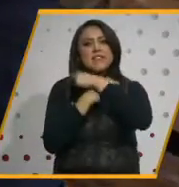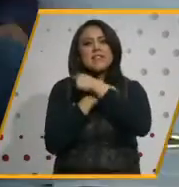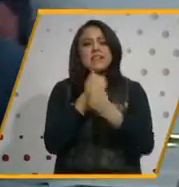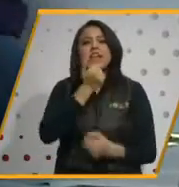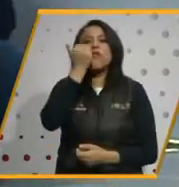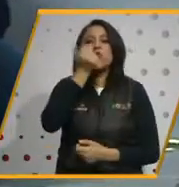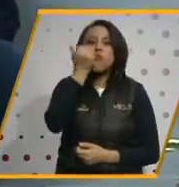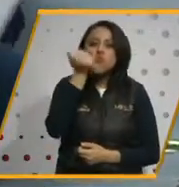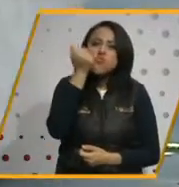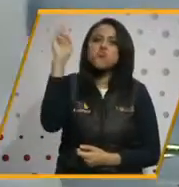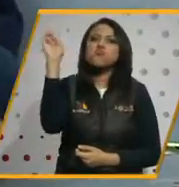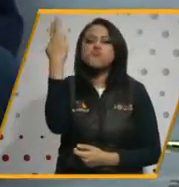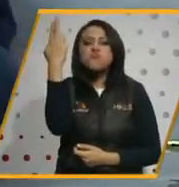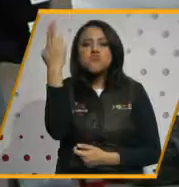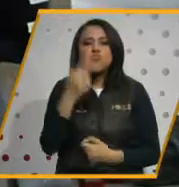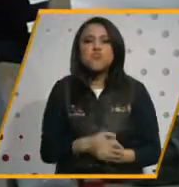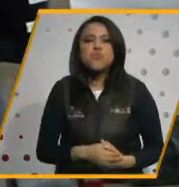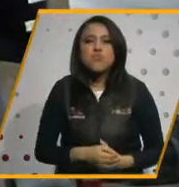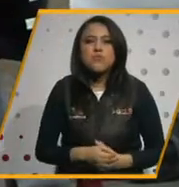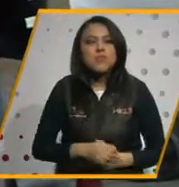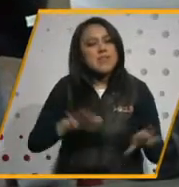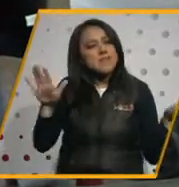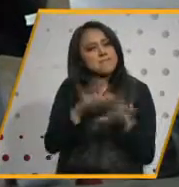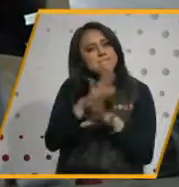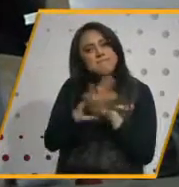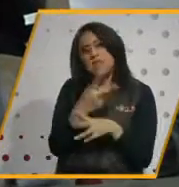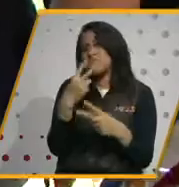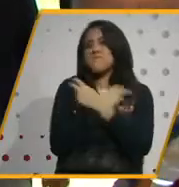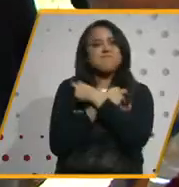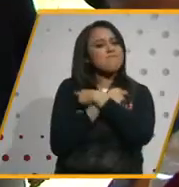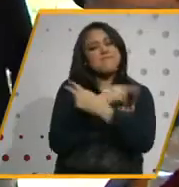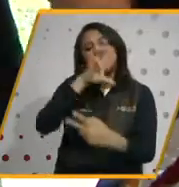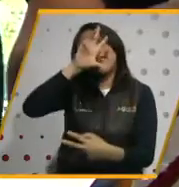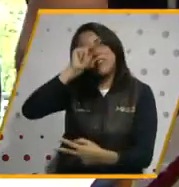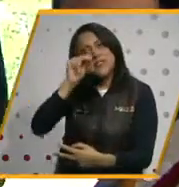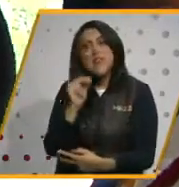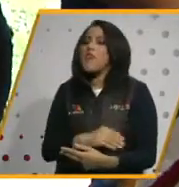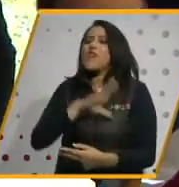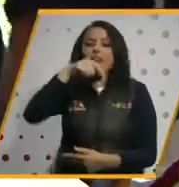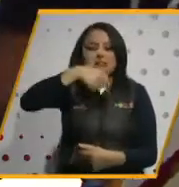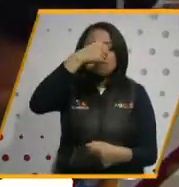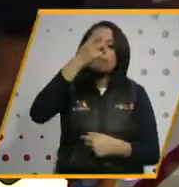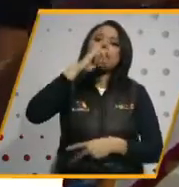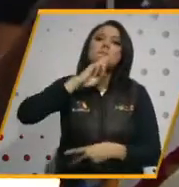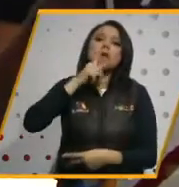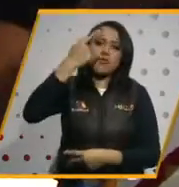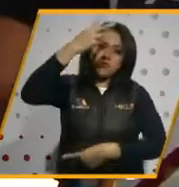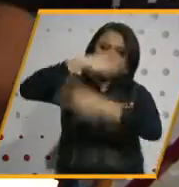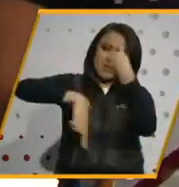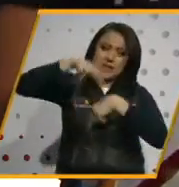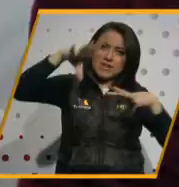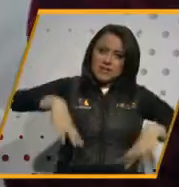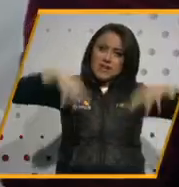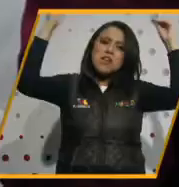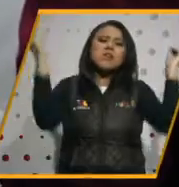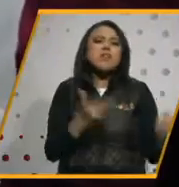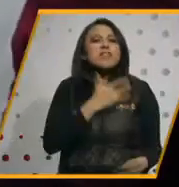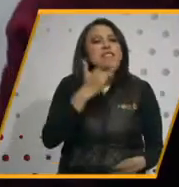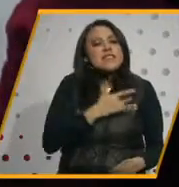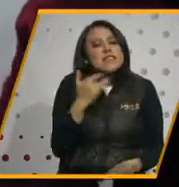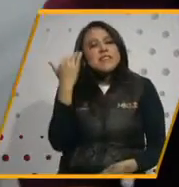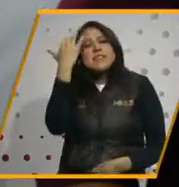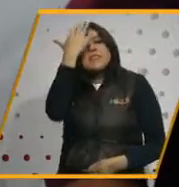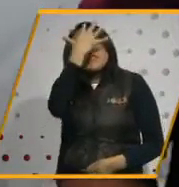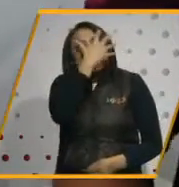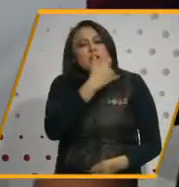de la máxima casa de estudios cambiaron los destinos turísticos por entregarse en la carpa de Juguetón. Se siente muy bonito estar ayudando